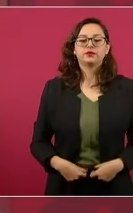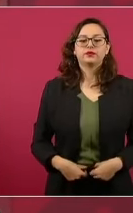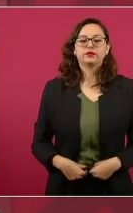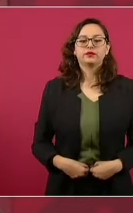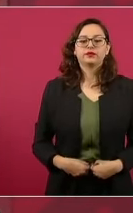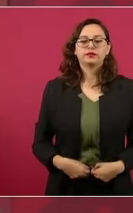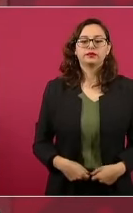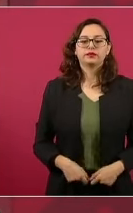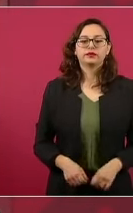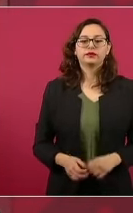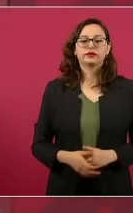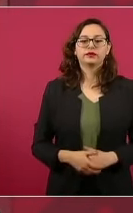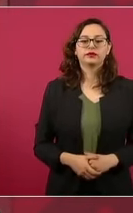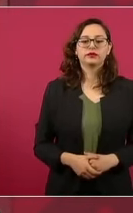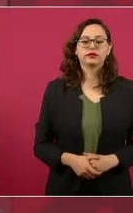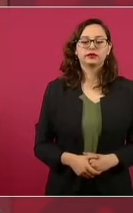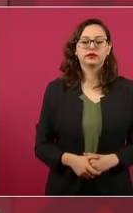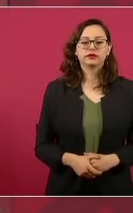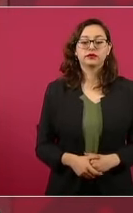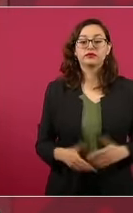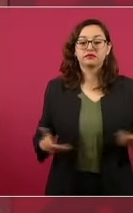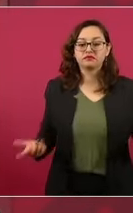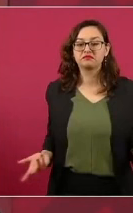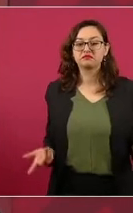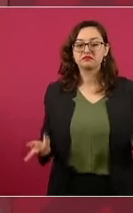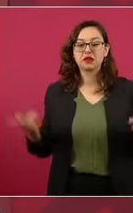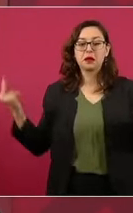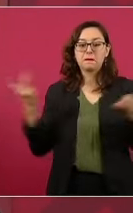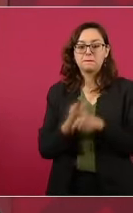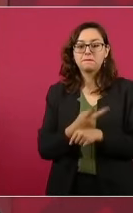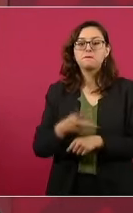hay pruebas, llamadas telefónicas,